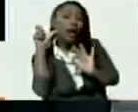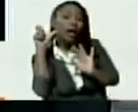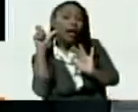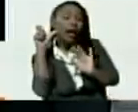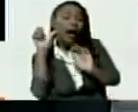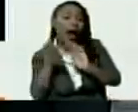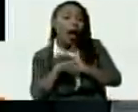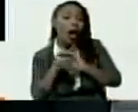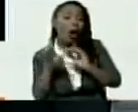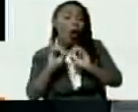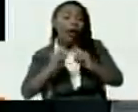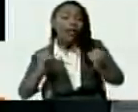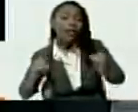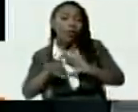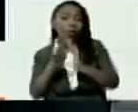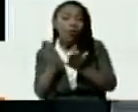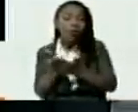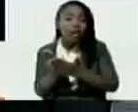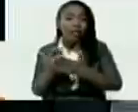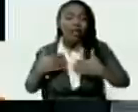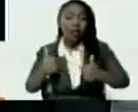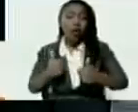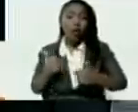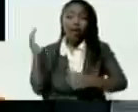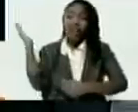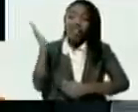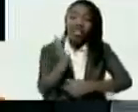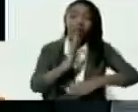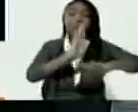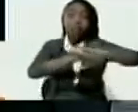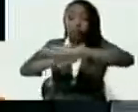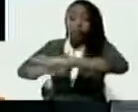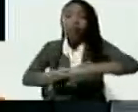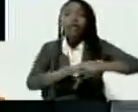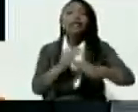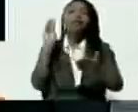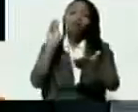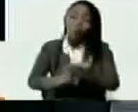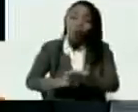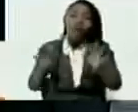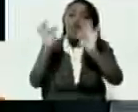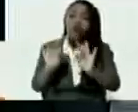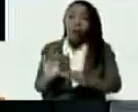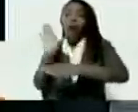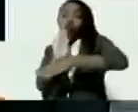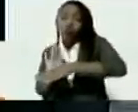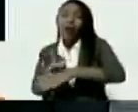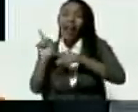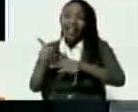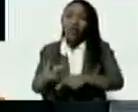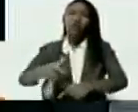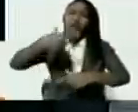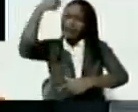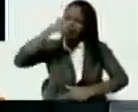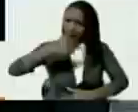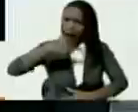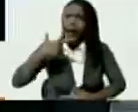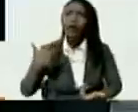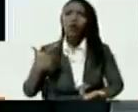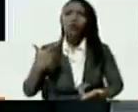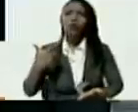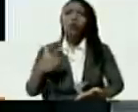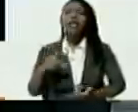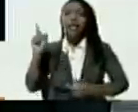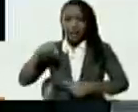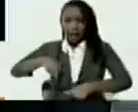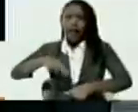Salud. Han venido alertando que se tomen medidas, que se tome en serio esta pandemia. Y desde